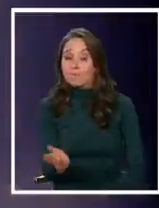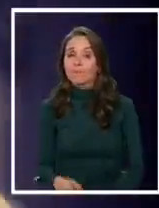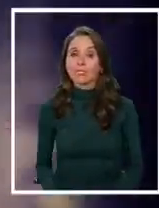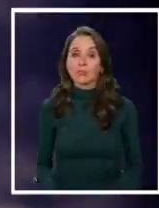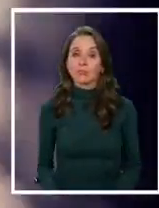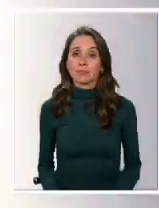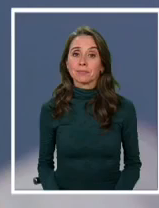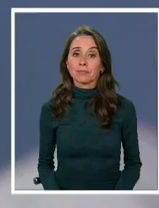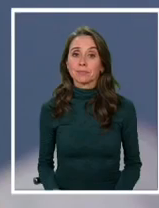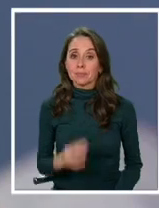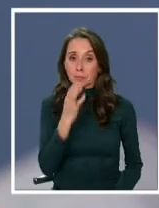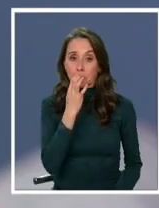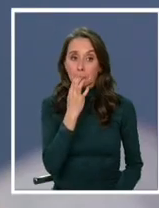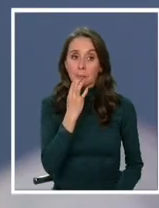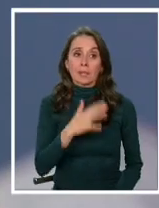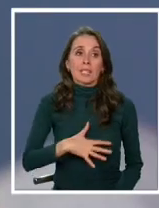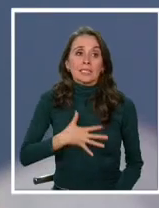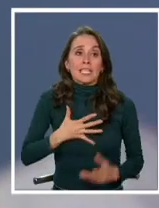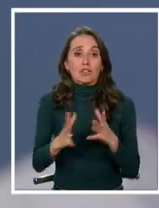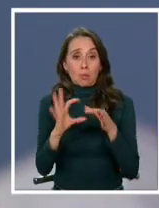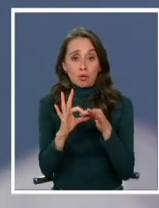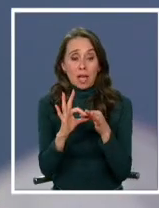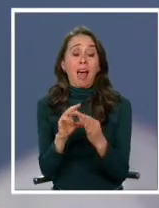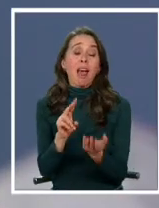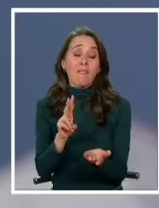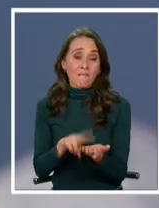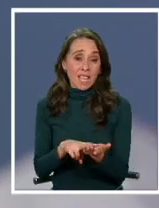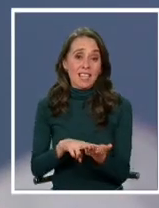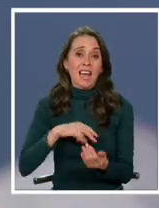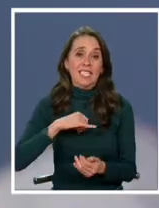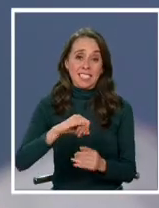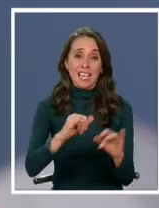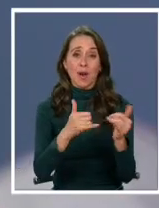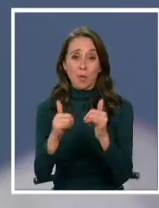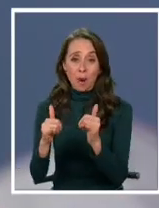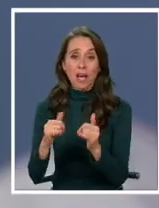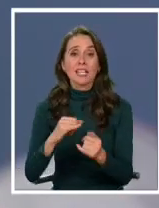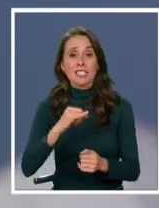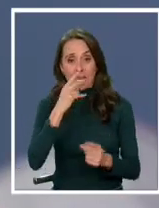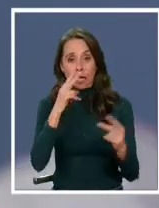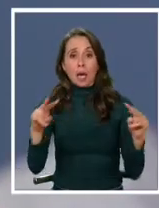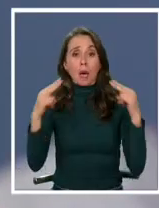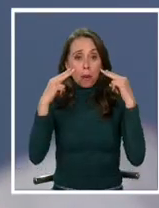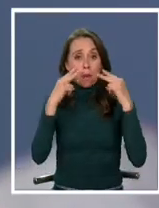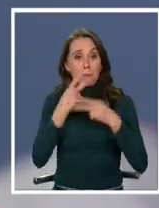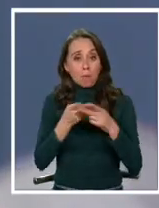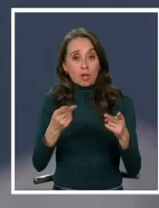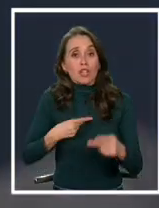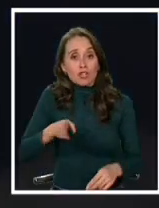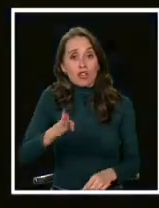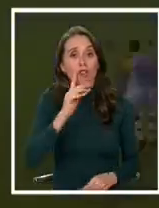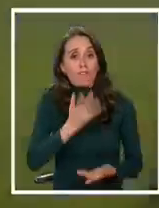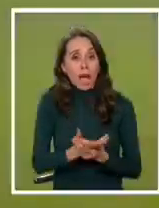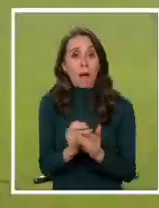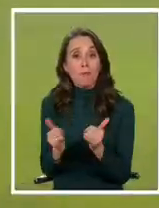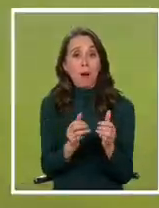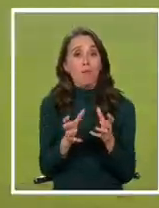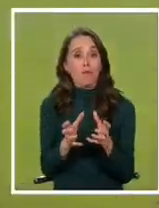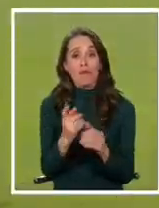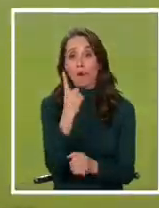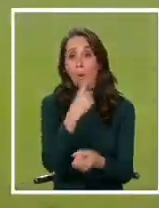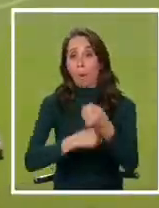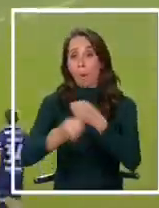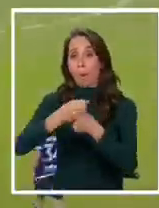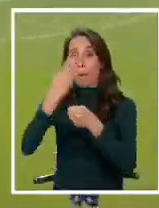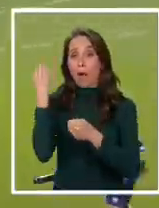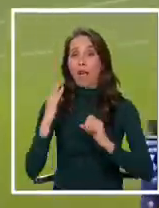coloo Me siento con muchas ganas de verdad de seguir jugando de seguir demostrando que todavía aún me queda fútbol hace exactamente un